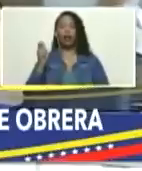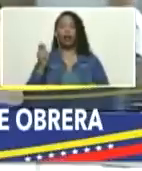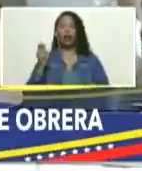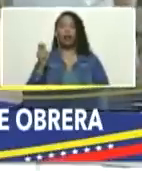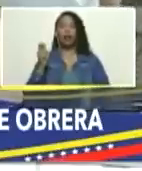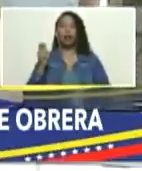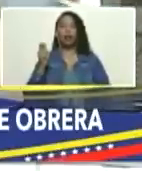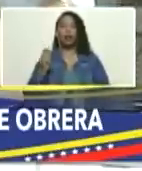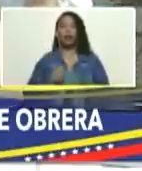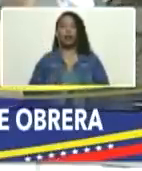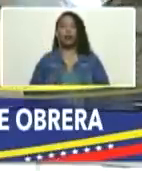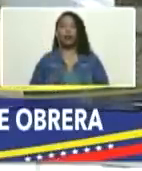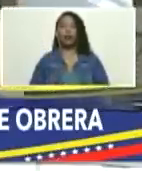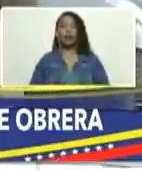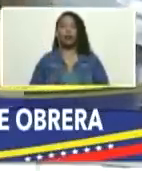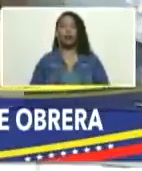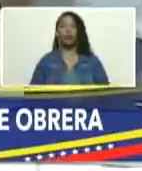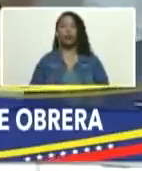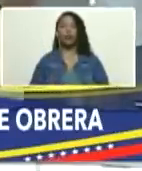prioritarias